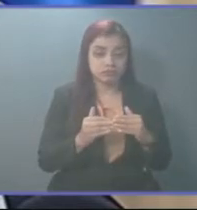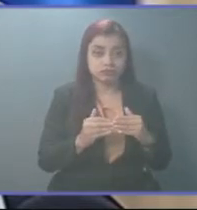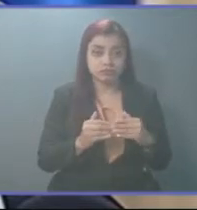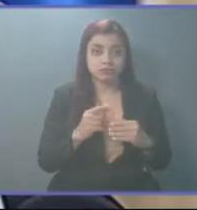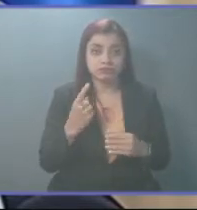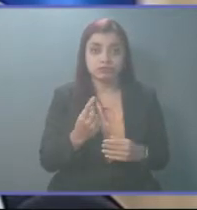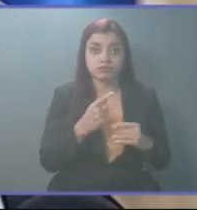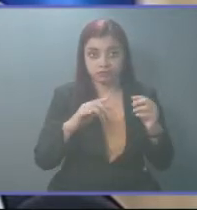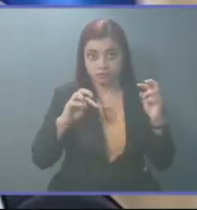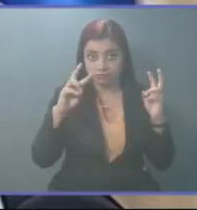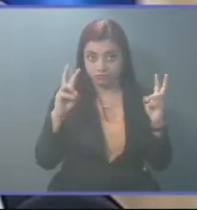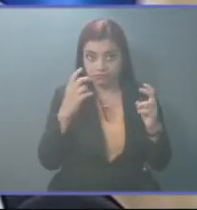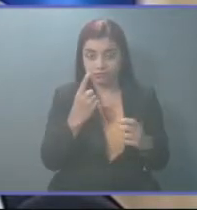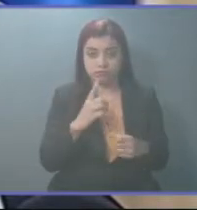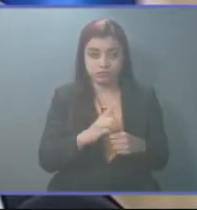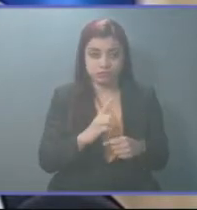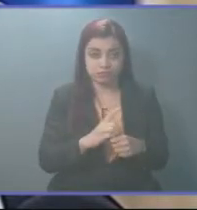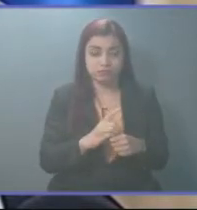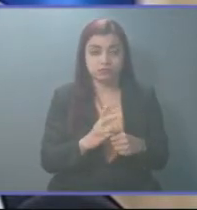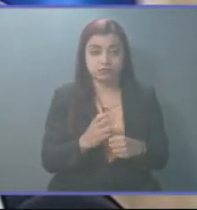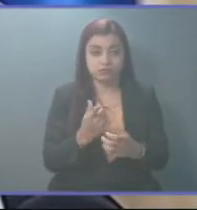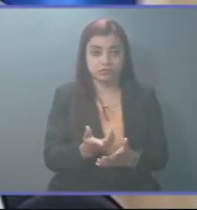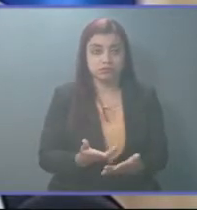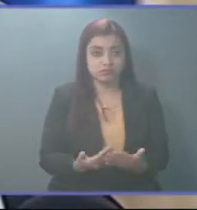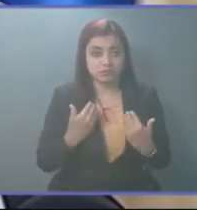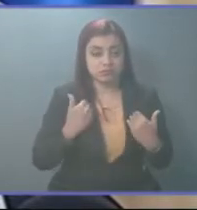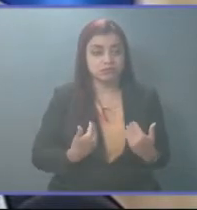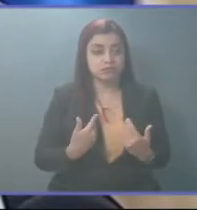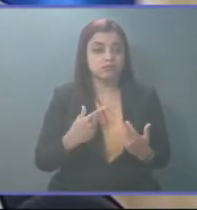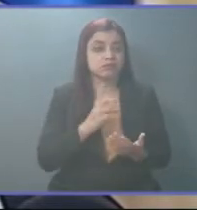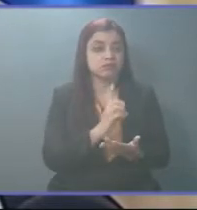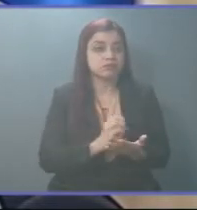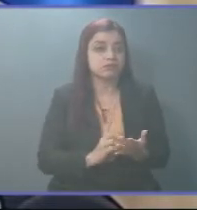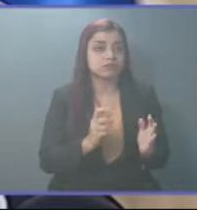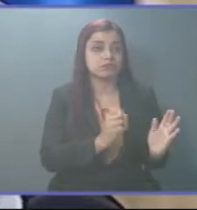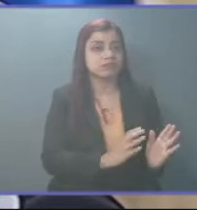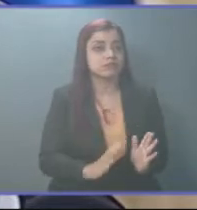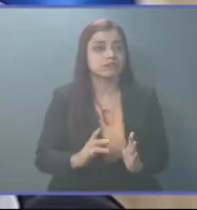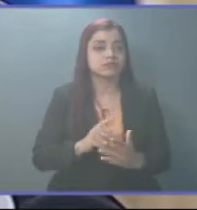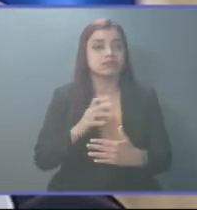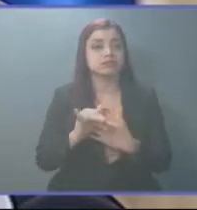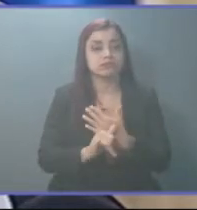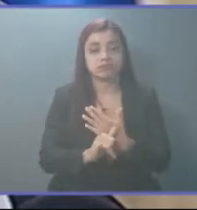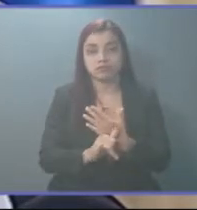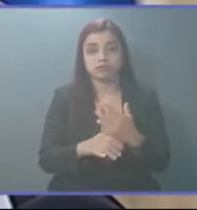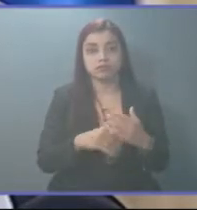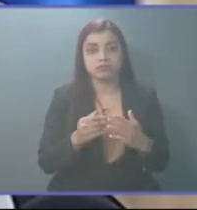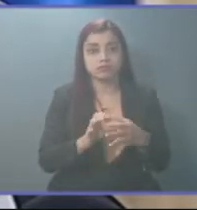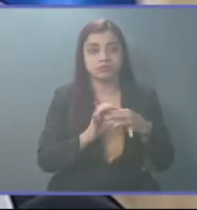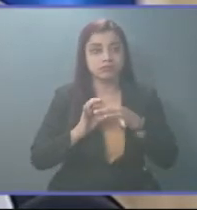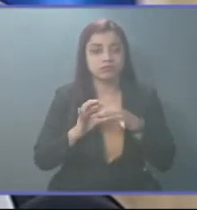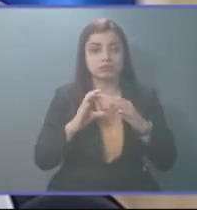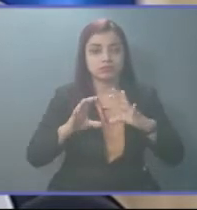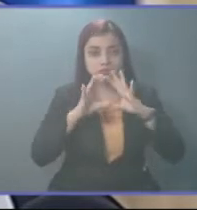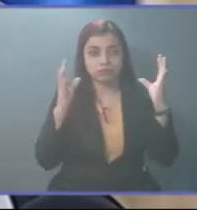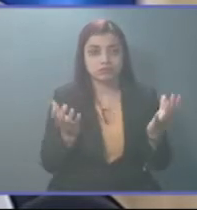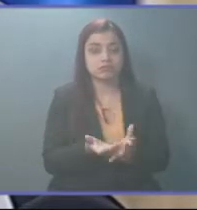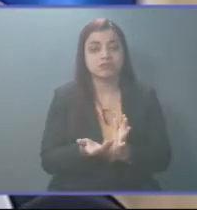de la temática de discapacidad con enfoque de derechos en el diseño, planificación y ejecución de proyectos de cooperación internacional para el